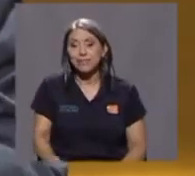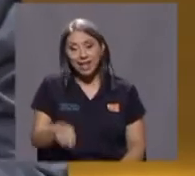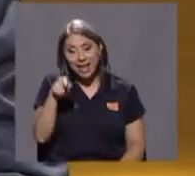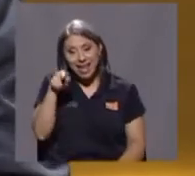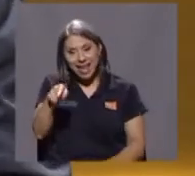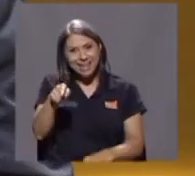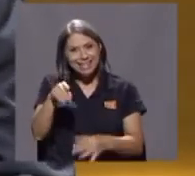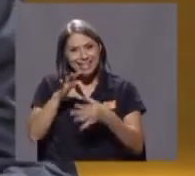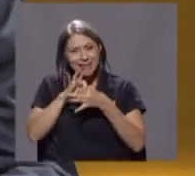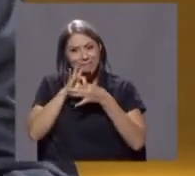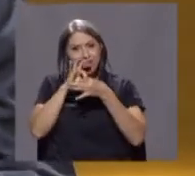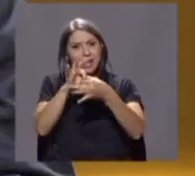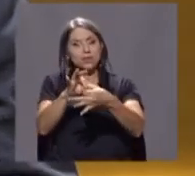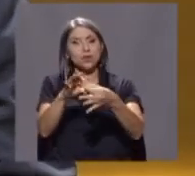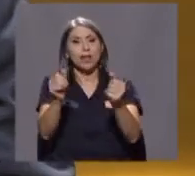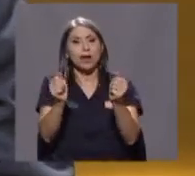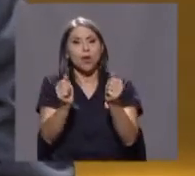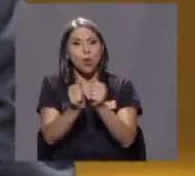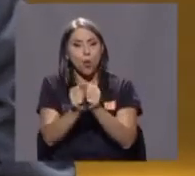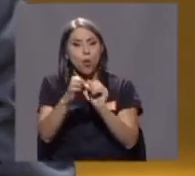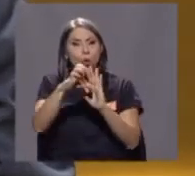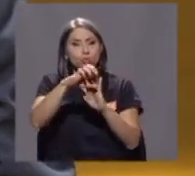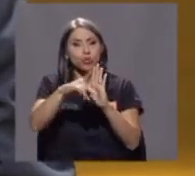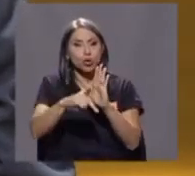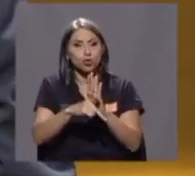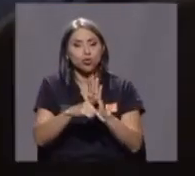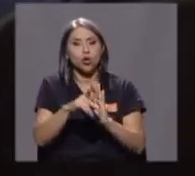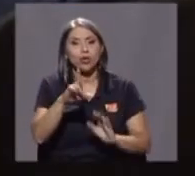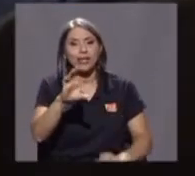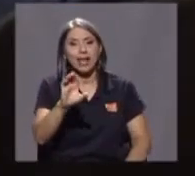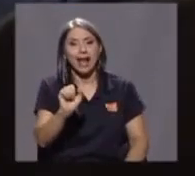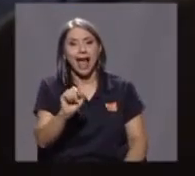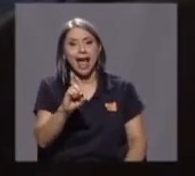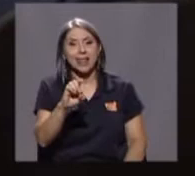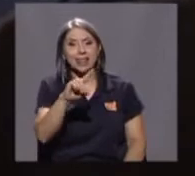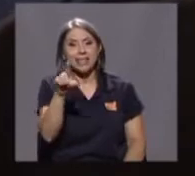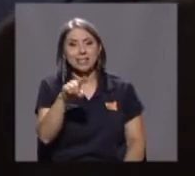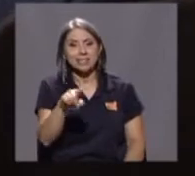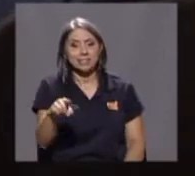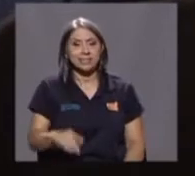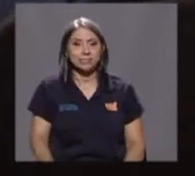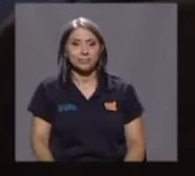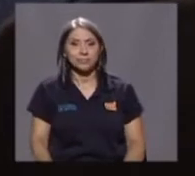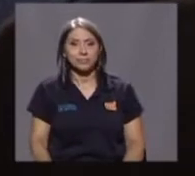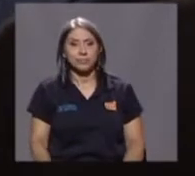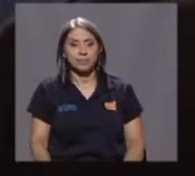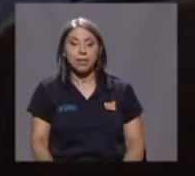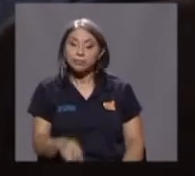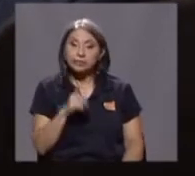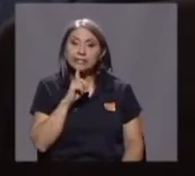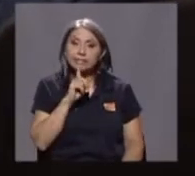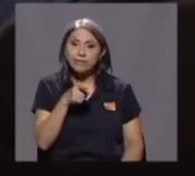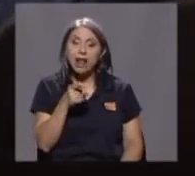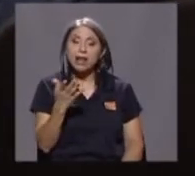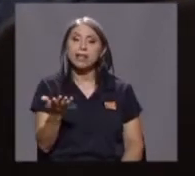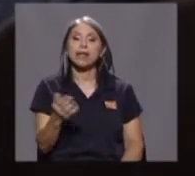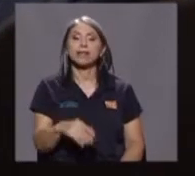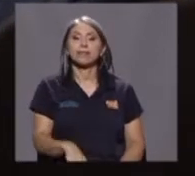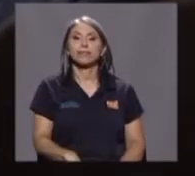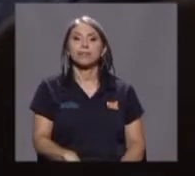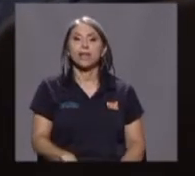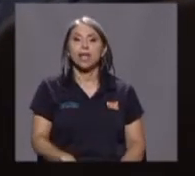directamente relacionada con la Constitución de Cádiz. Entonces hay que ver que en realidad, digamos, el afán